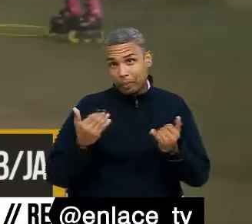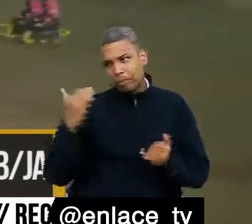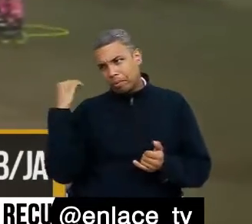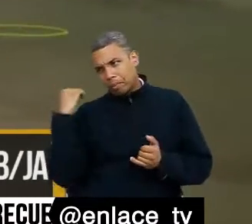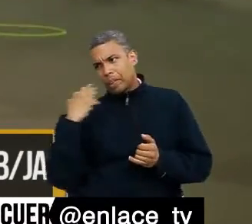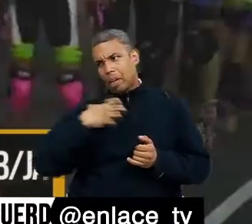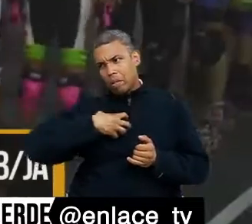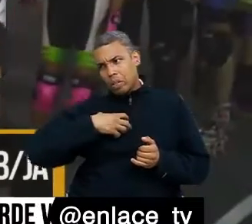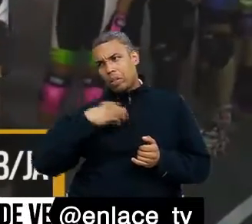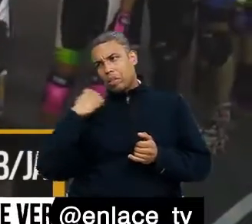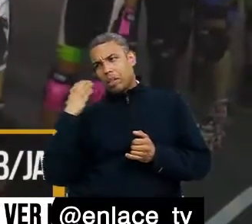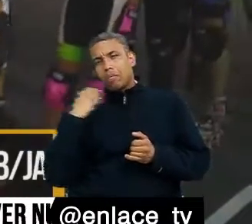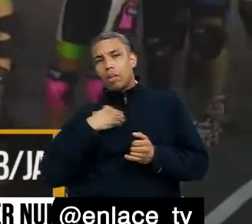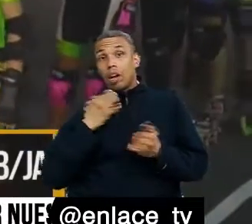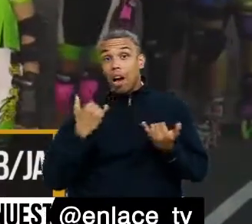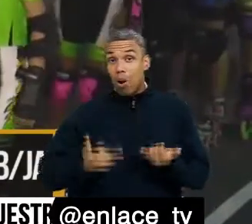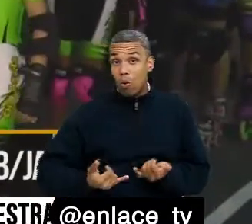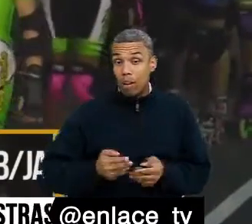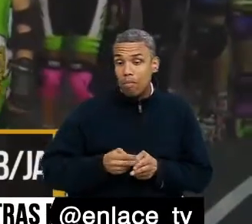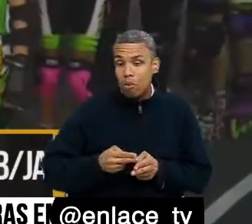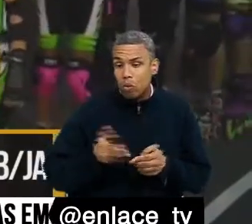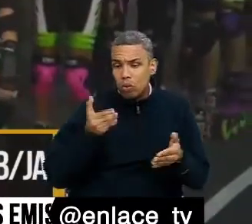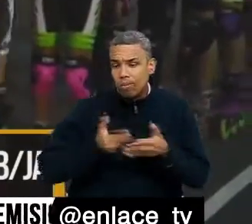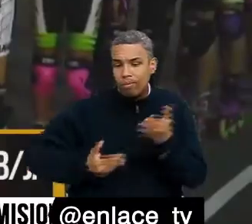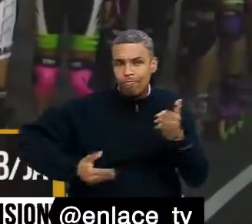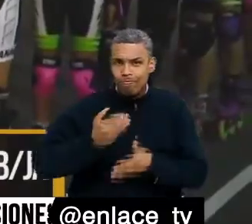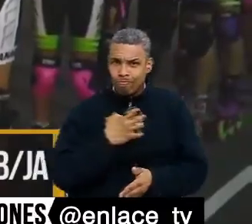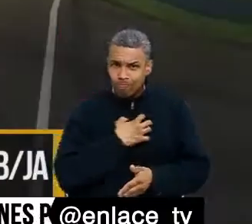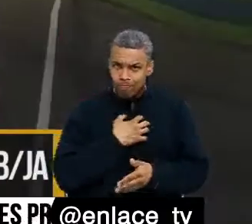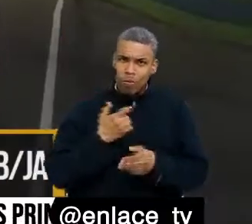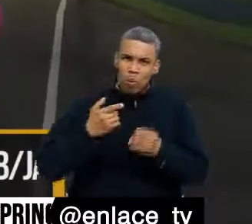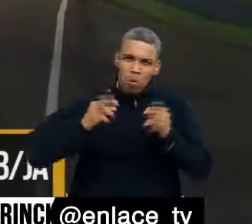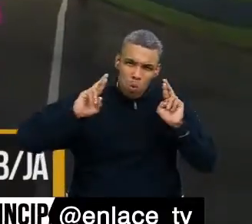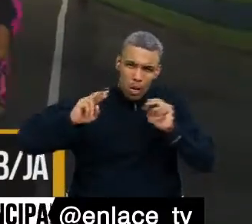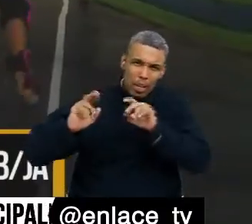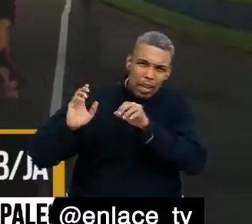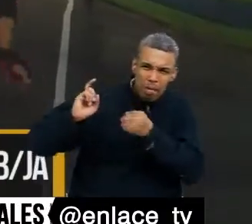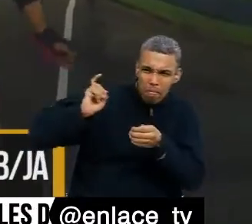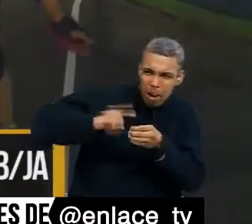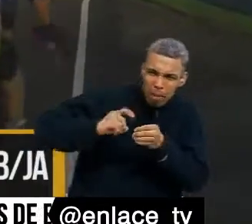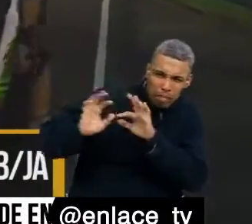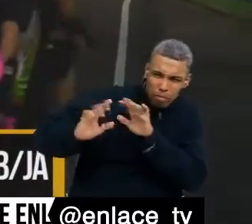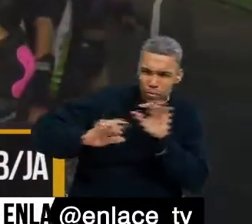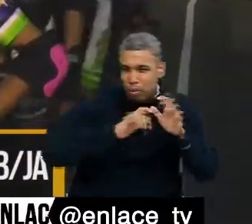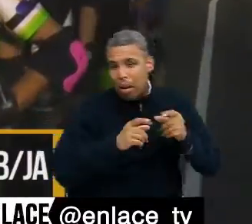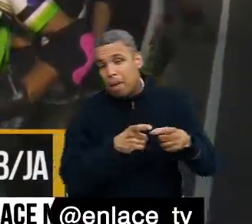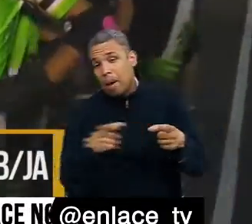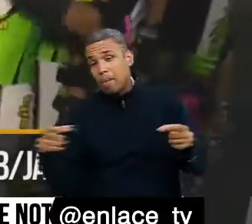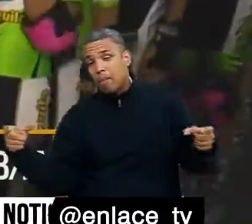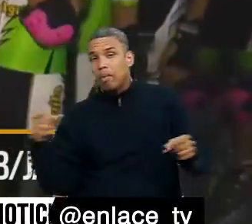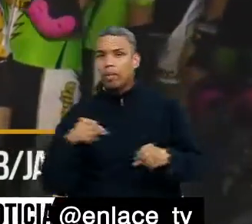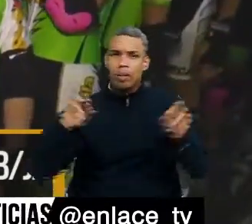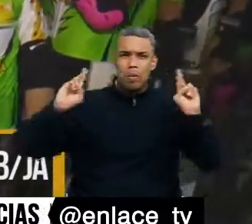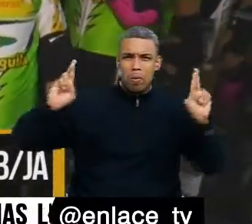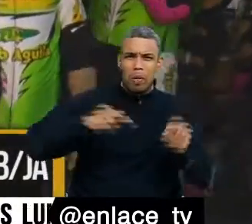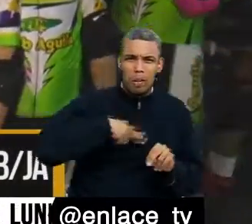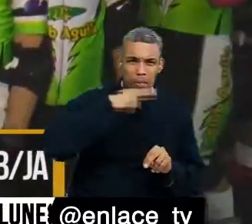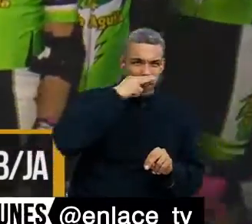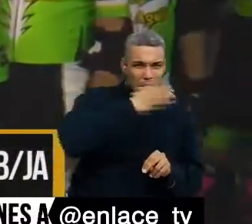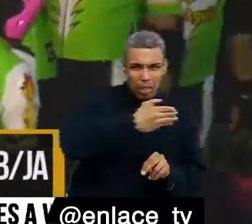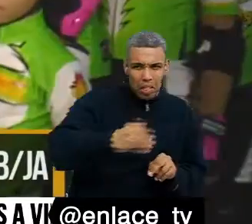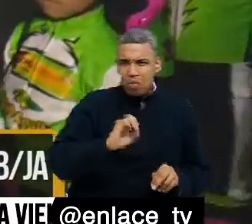igual. La idea es estar haciendo ese tipo de actividades, que los niños estén en competencia, que se vayan conociendo, que